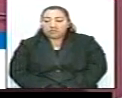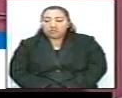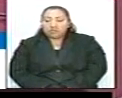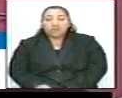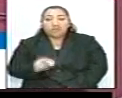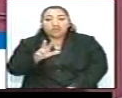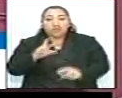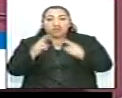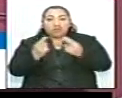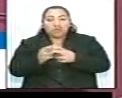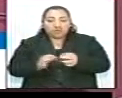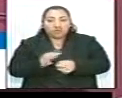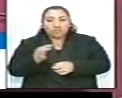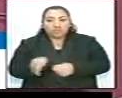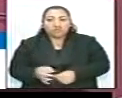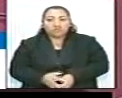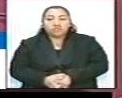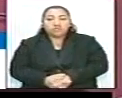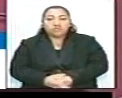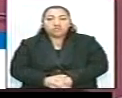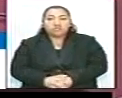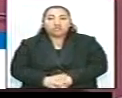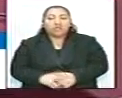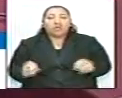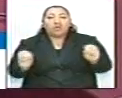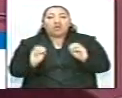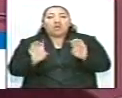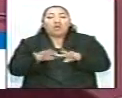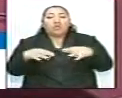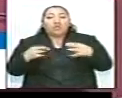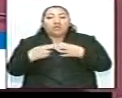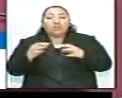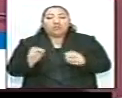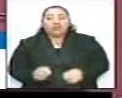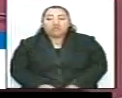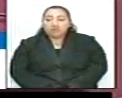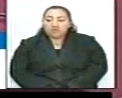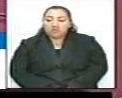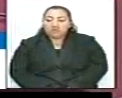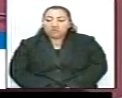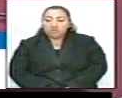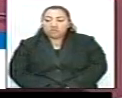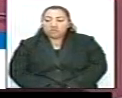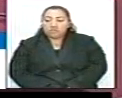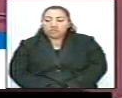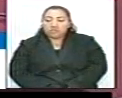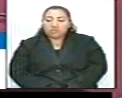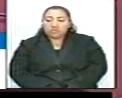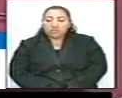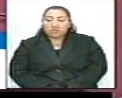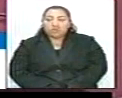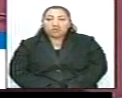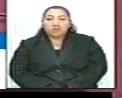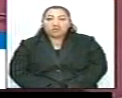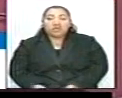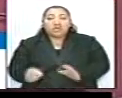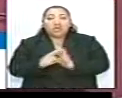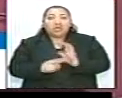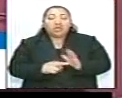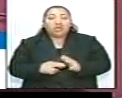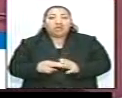sesiones descentralizadas o audiencias públicas evaluando lo que compete en las regiones de Puno, Piura y